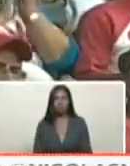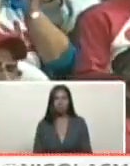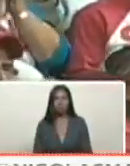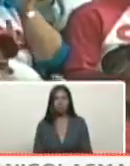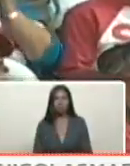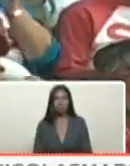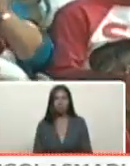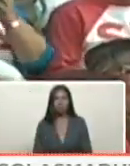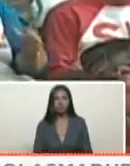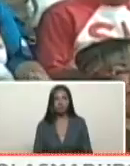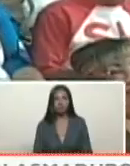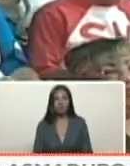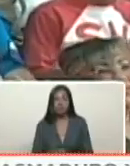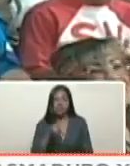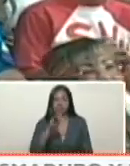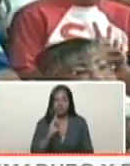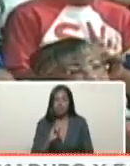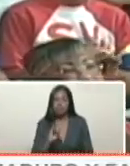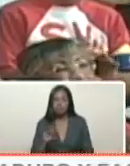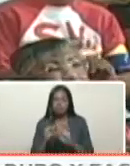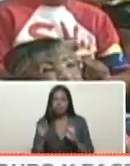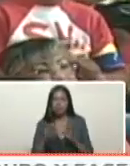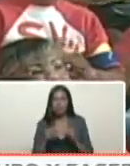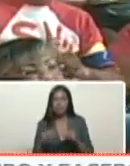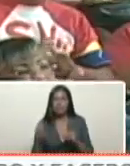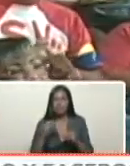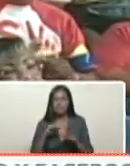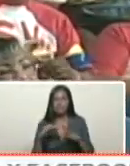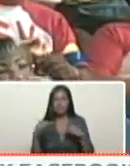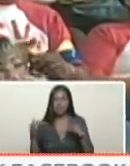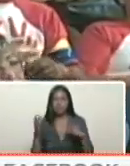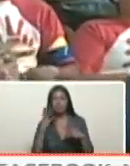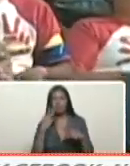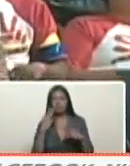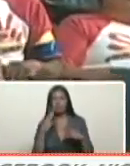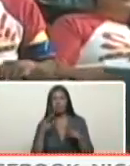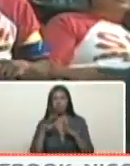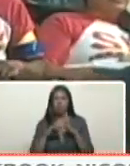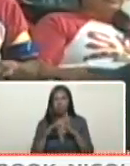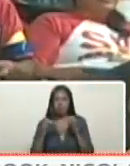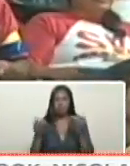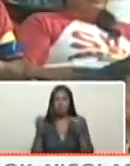Así por el estilo, más grande o menos grande.